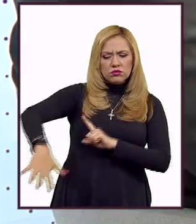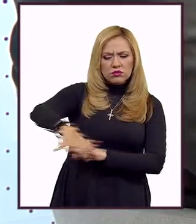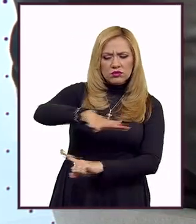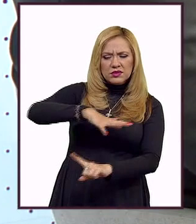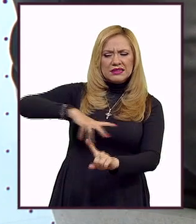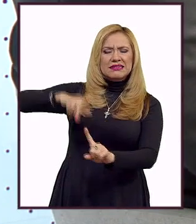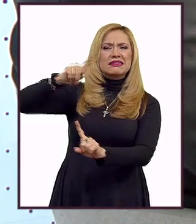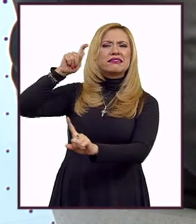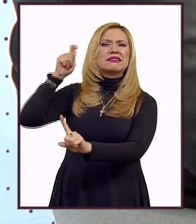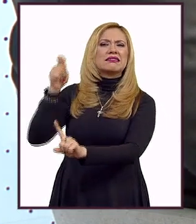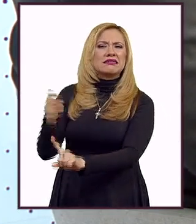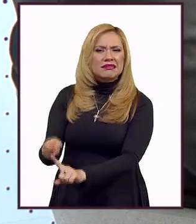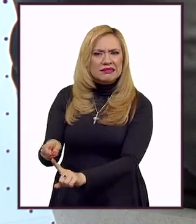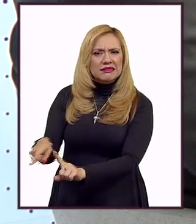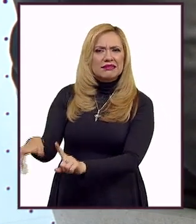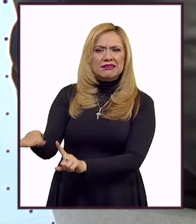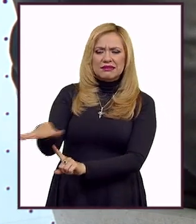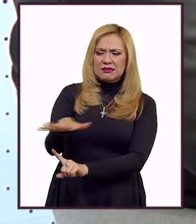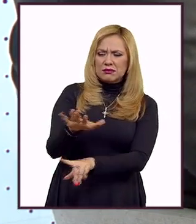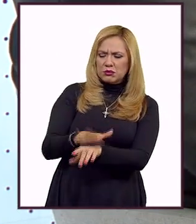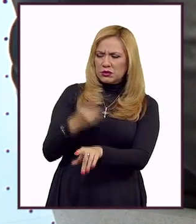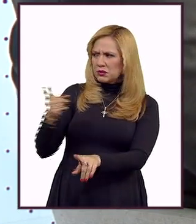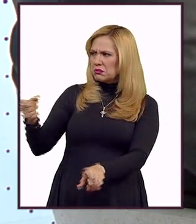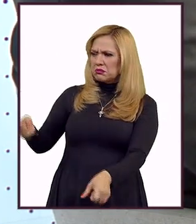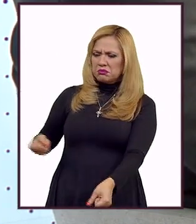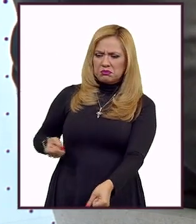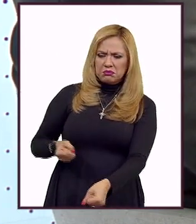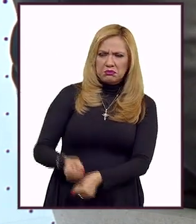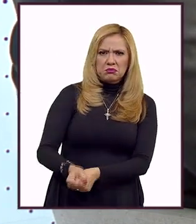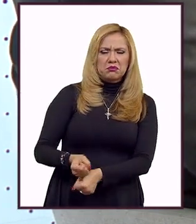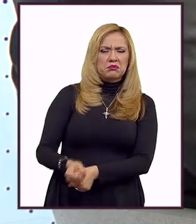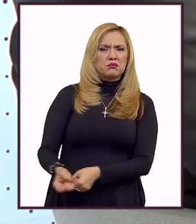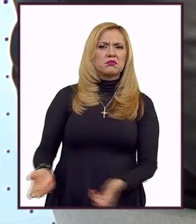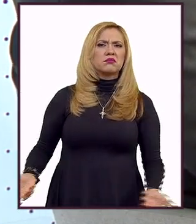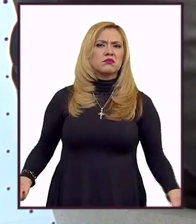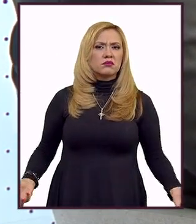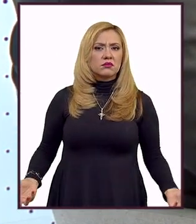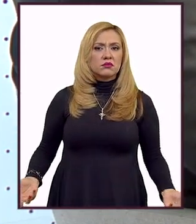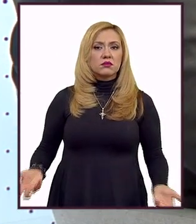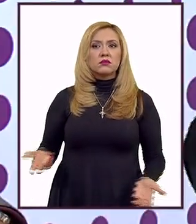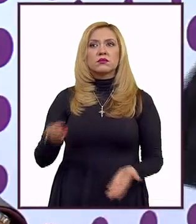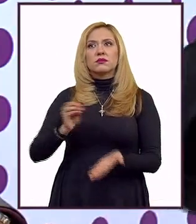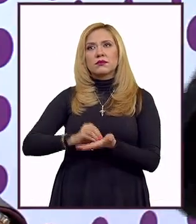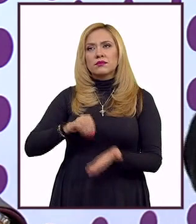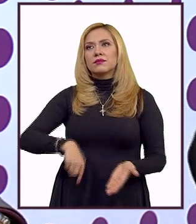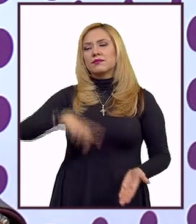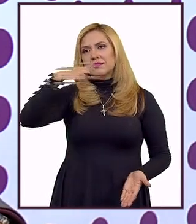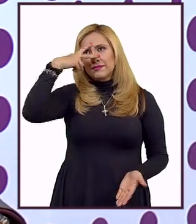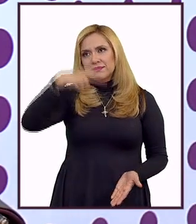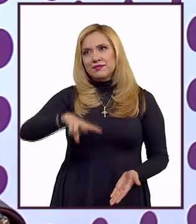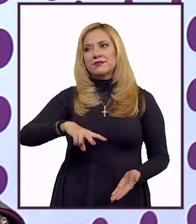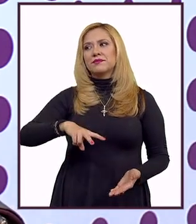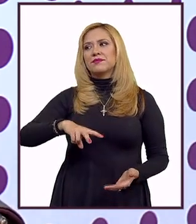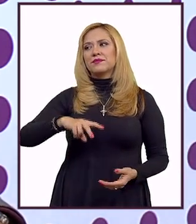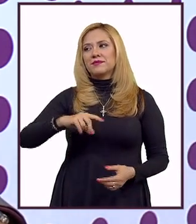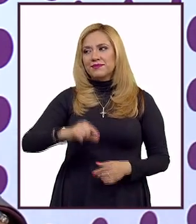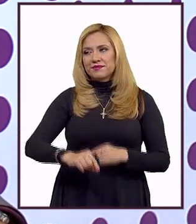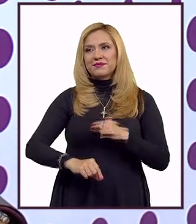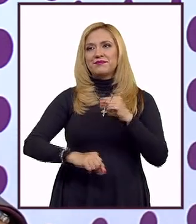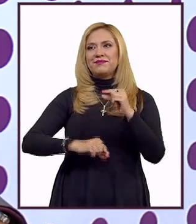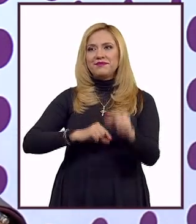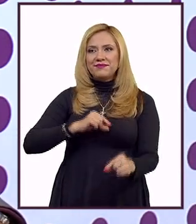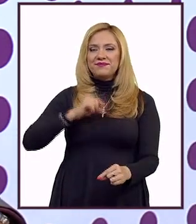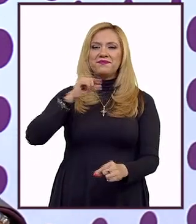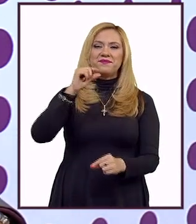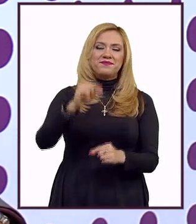contexto se da la situación de tortura o de trato penal cruel, inhumano y degradante? Que es algo que aún en México estaremos comenzando